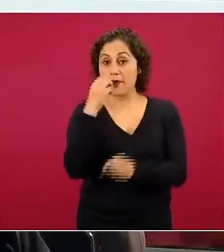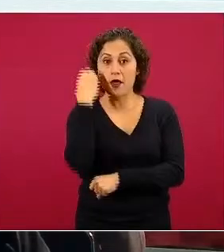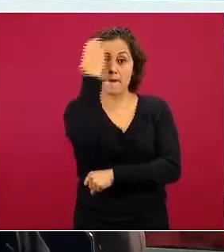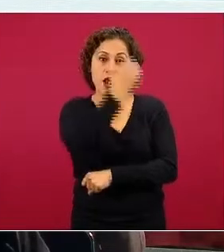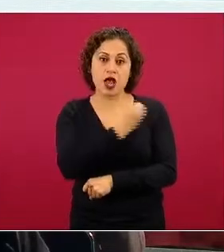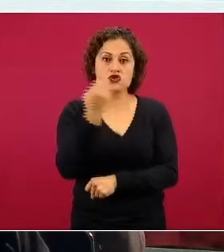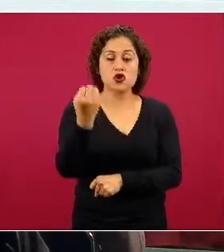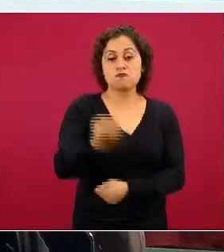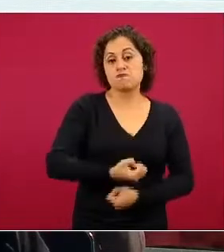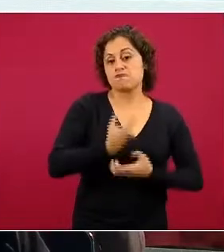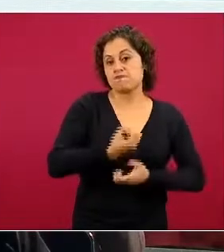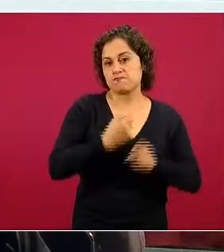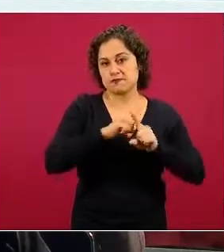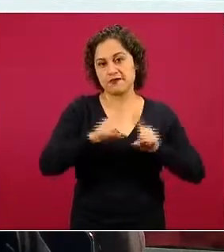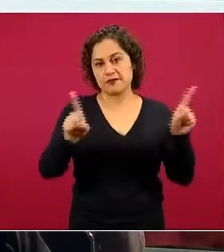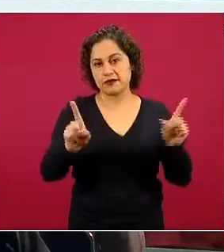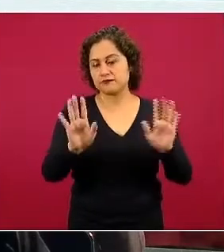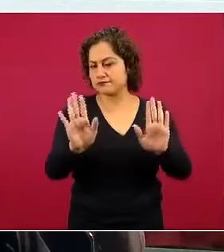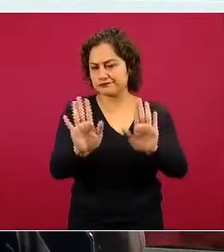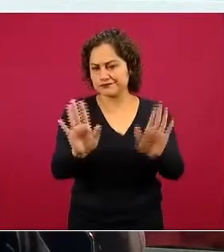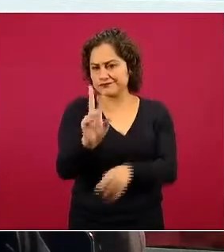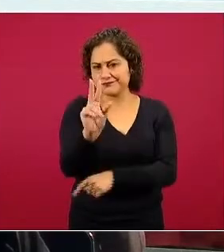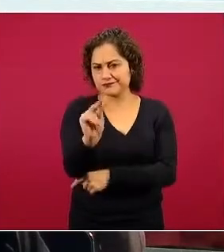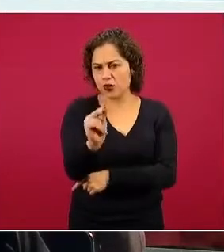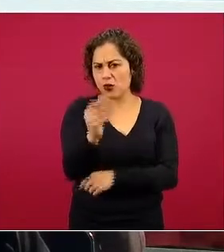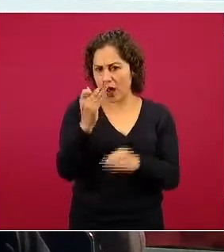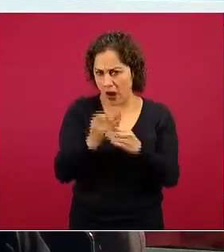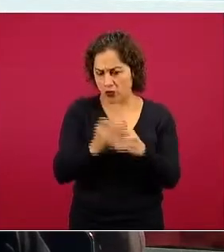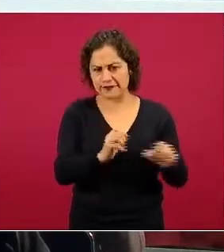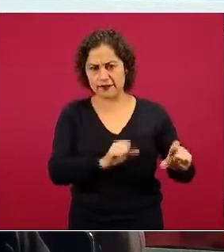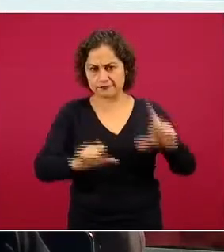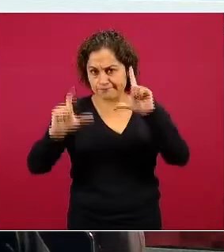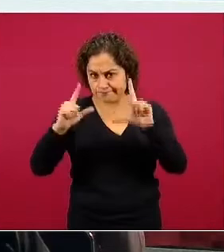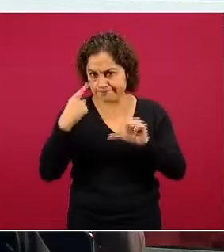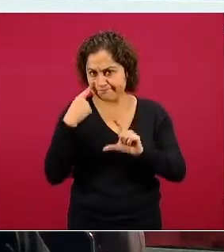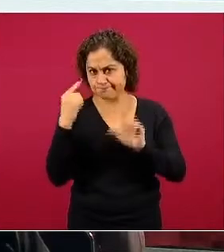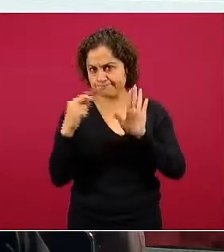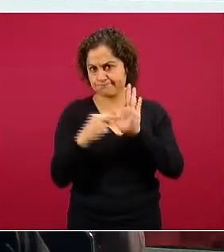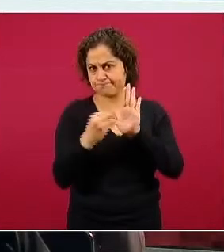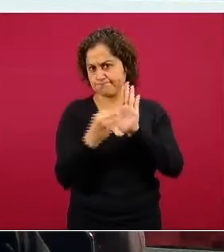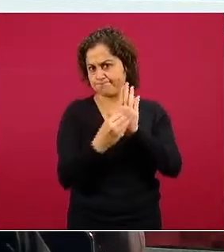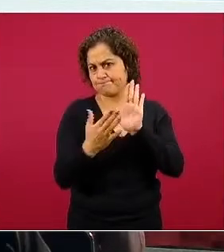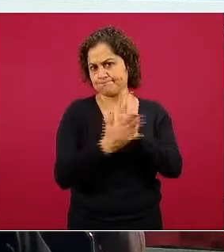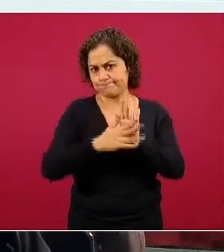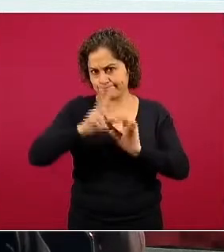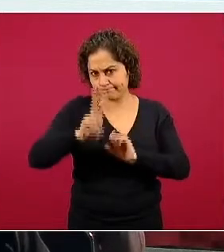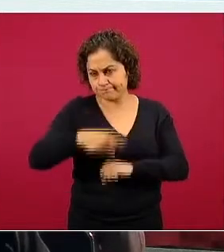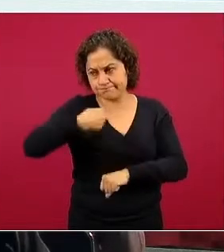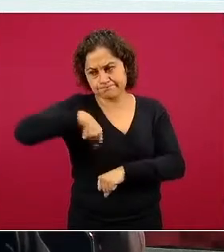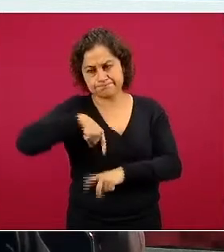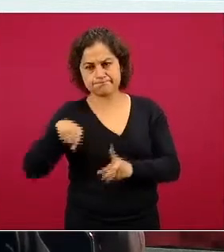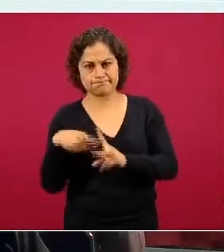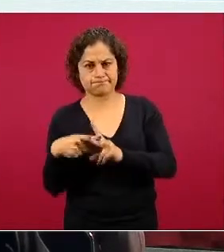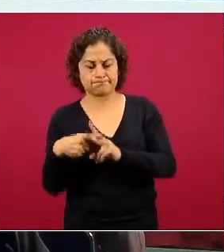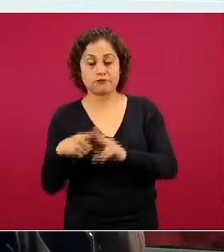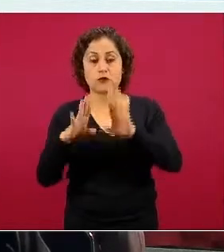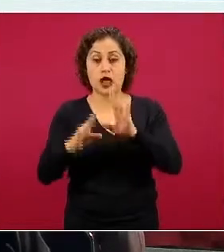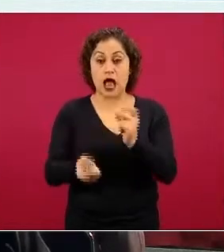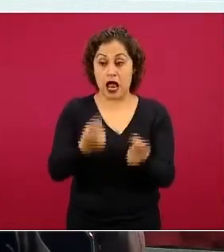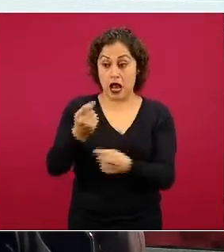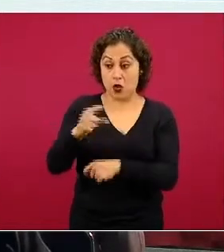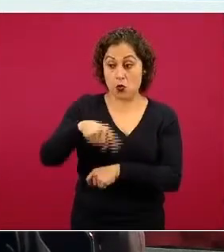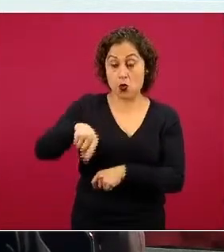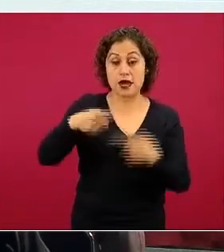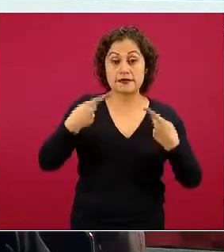diferente. Esta es la gran diferencia ahora. De estas personas o que no se les tomó muestra o